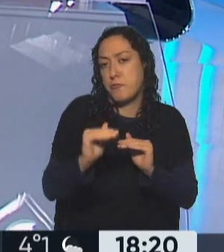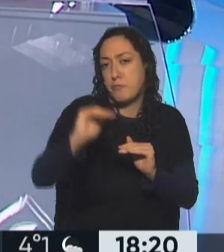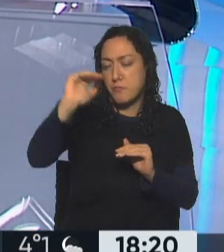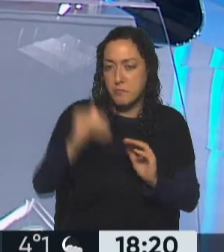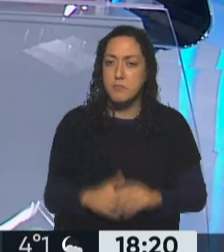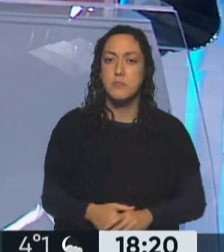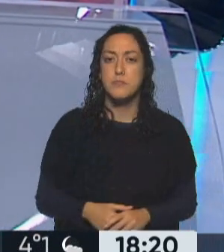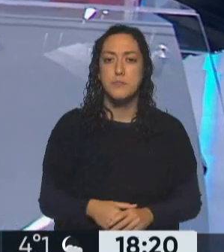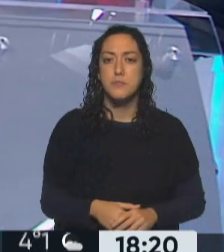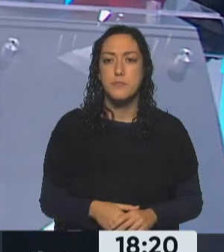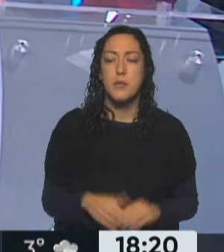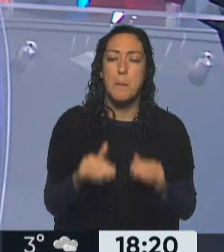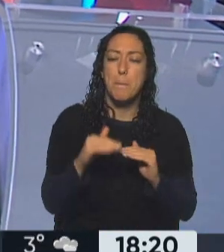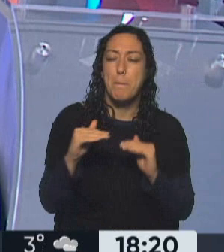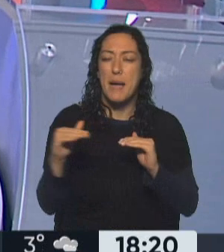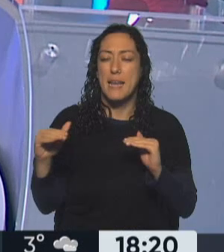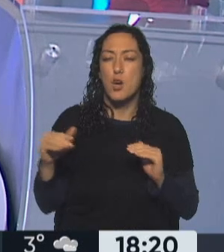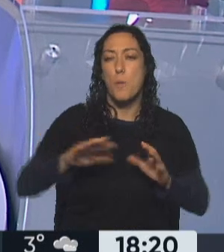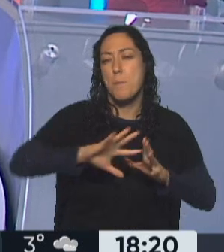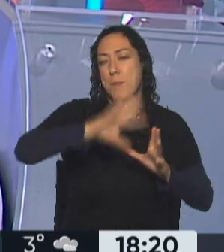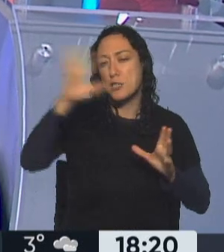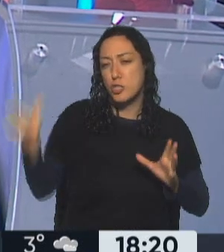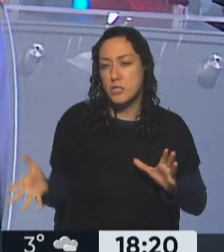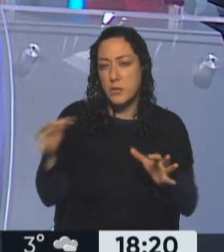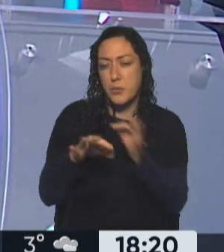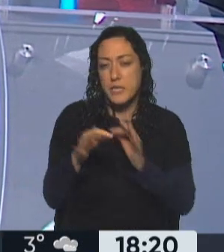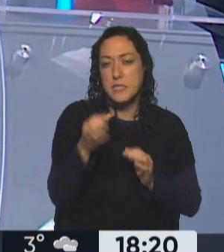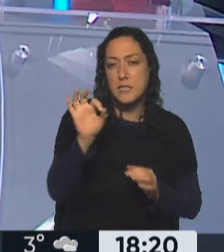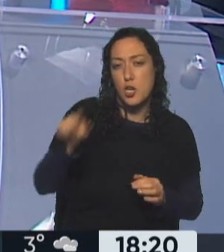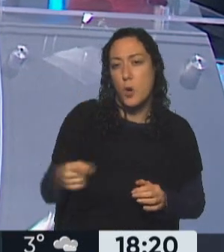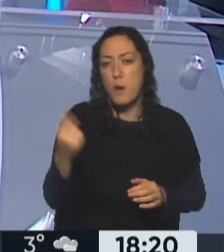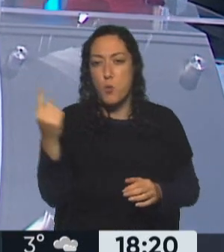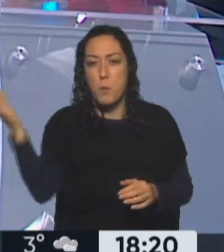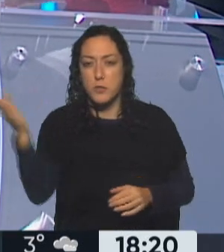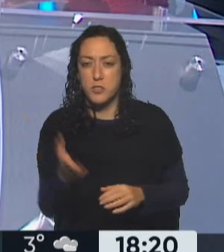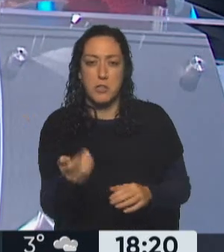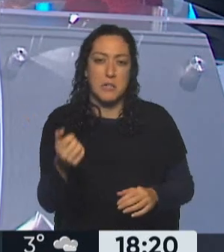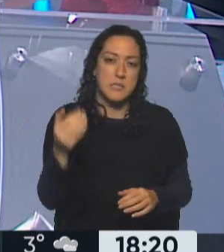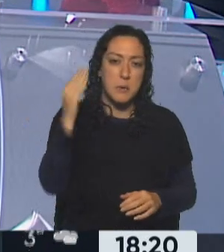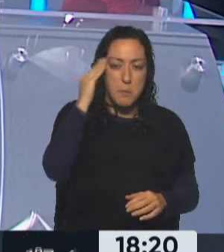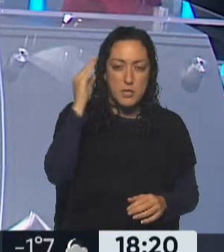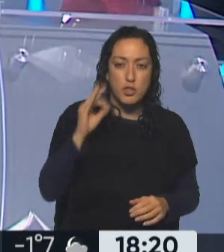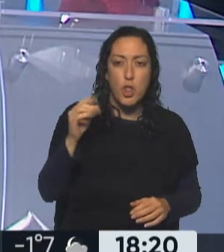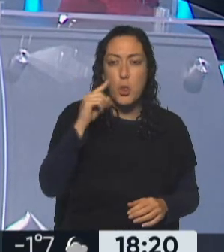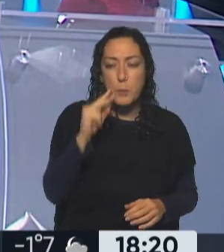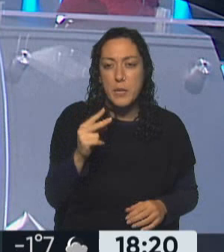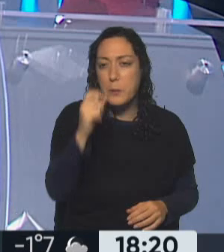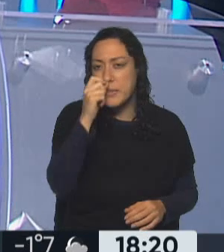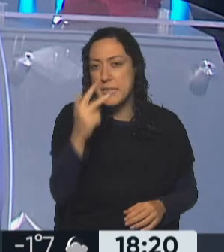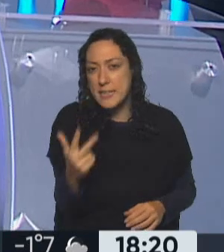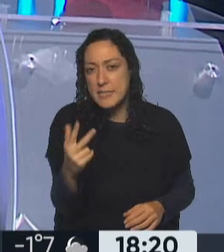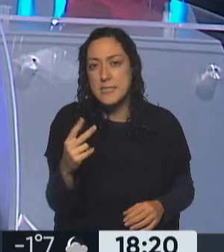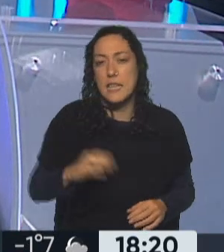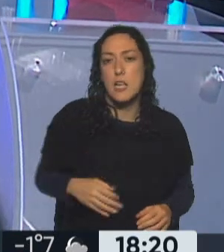Más parejo se mantiene el tema de las ventas mayoristas. Sí. Fíjate vos, 0,1% es casi decir que marzo del 2023 estuvo igual que marzo